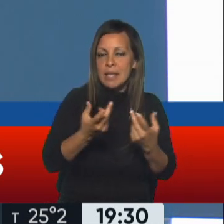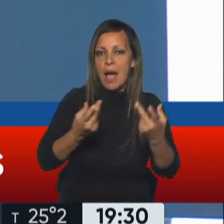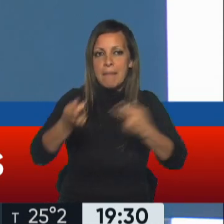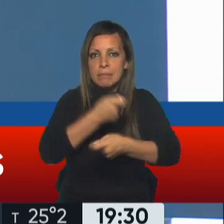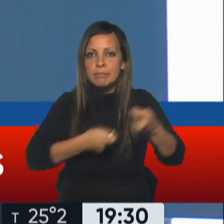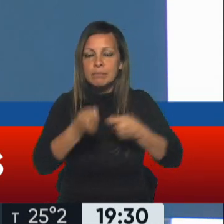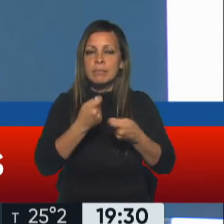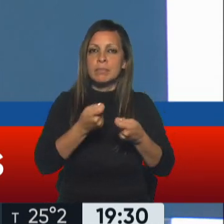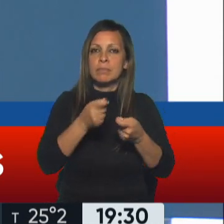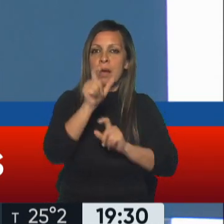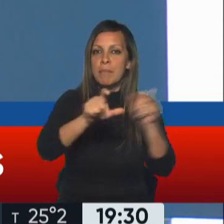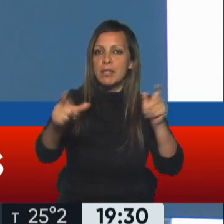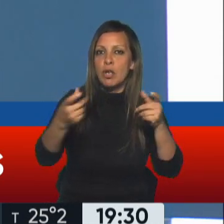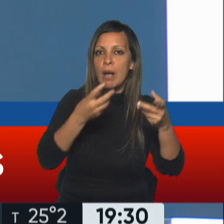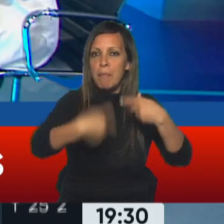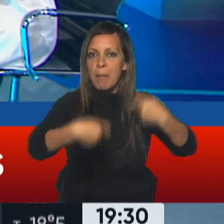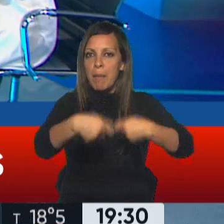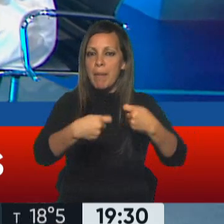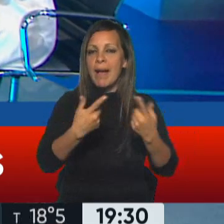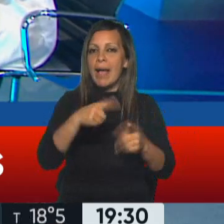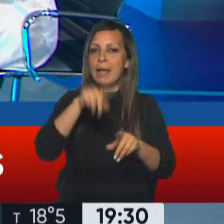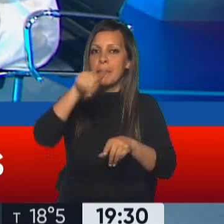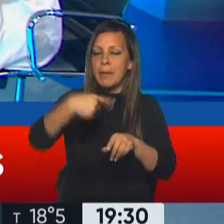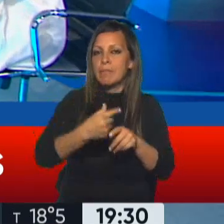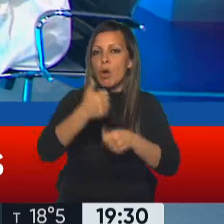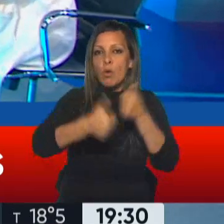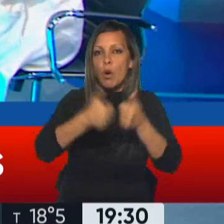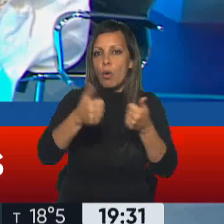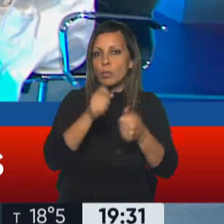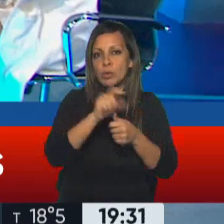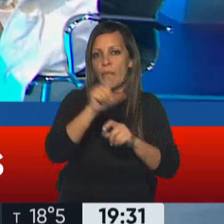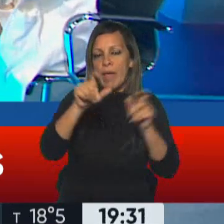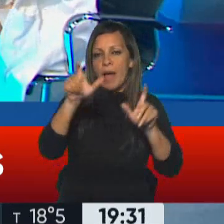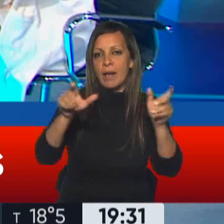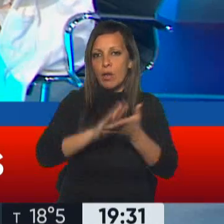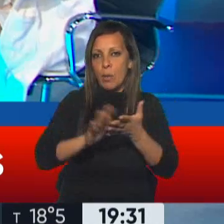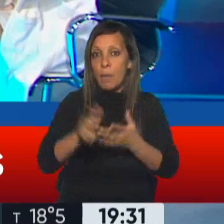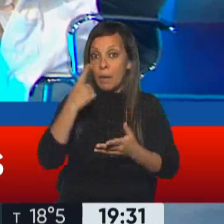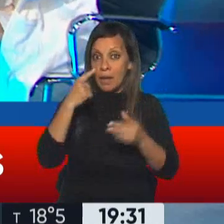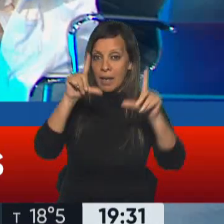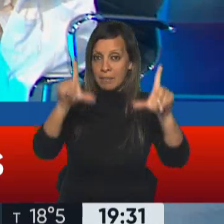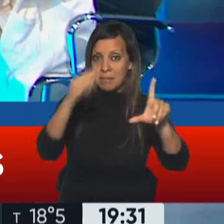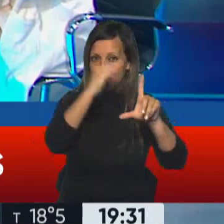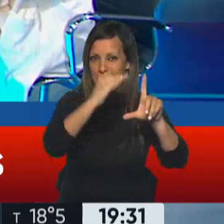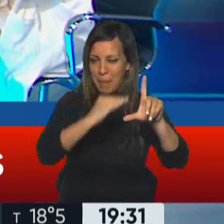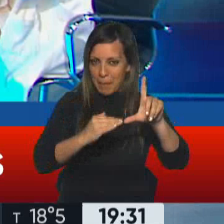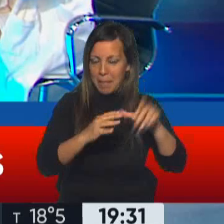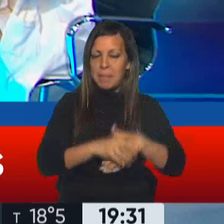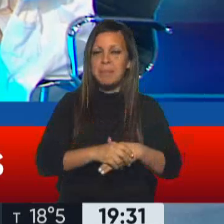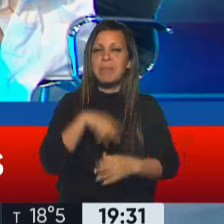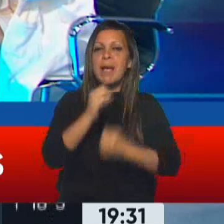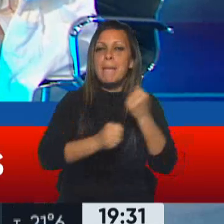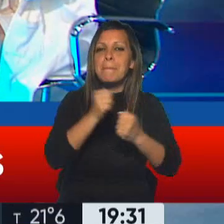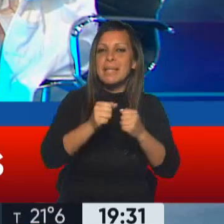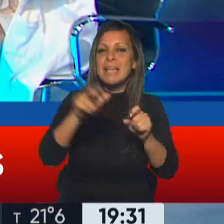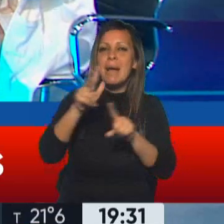concepción de los acreedores, entonces hiciera que finalmente entrara en un concurso preventivo de acreedores. ¿Querés que repasemos algunos datos de la empresa Molinos